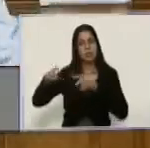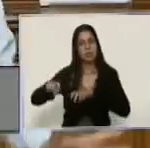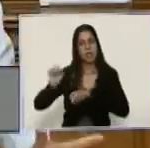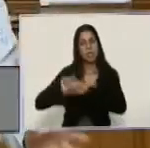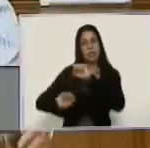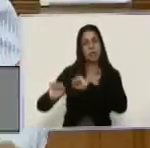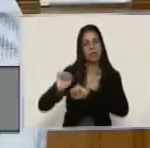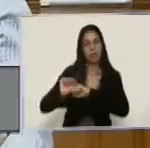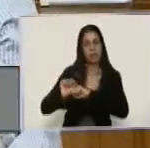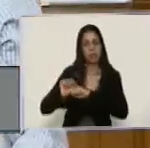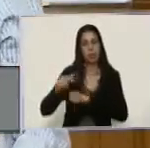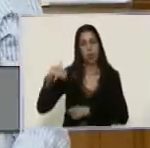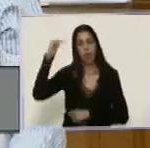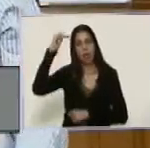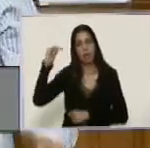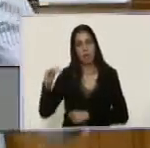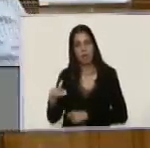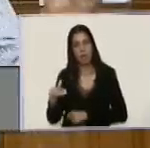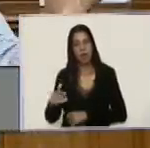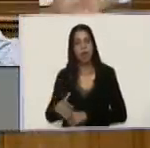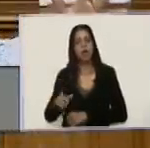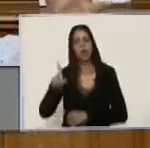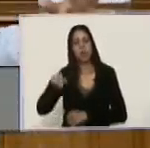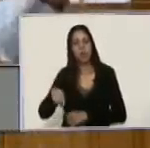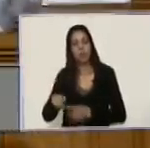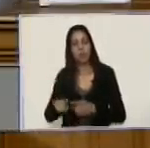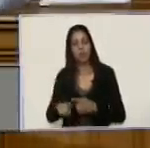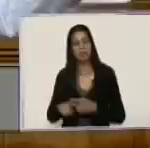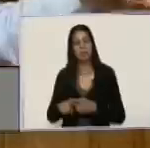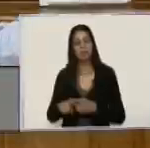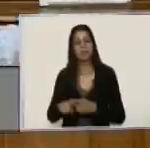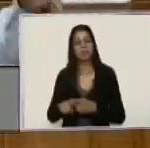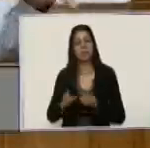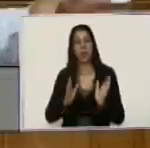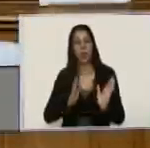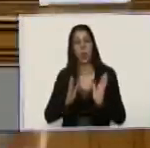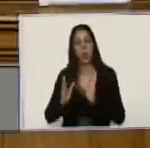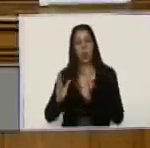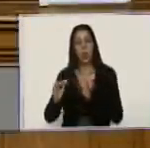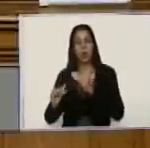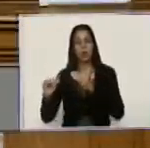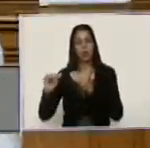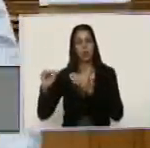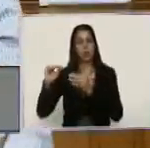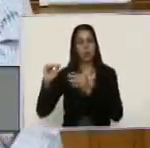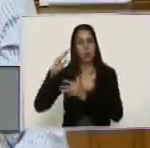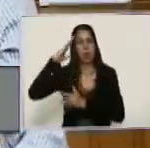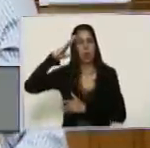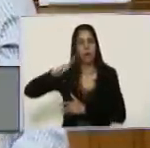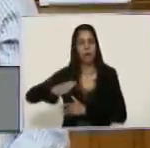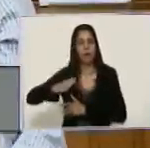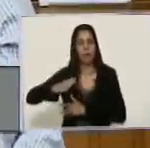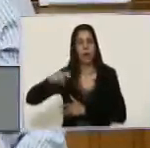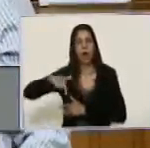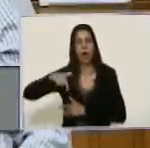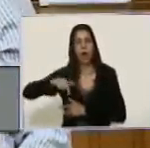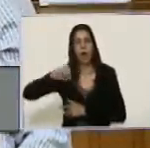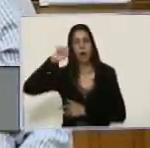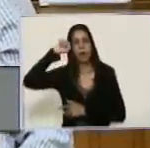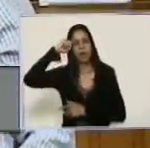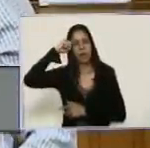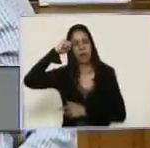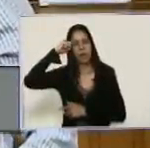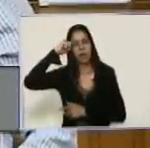y abajito. Y no solamente con la estructura oficial que hoy nos recordaba el camarada